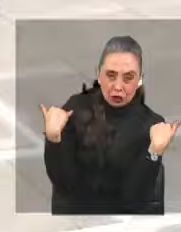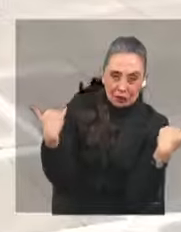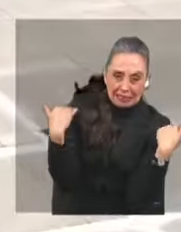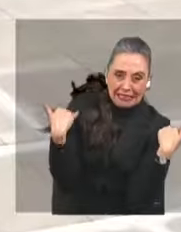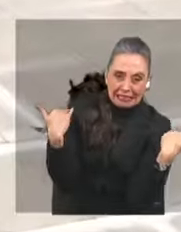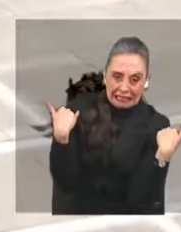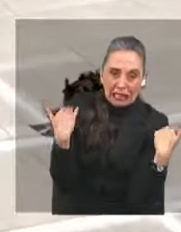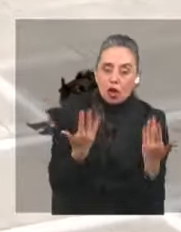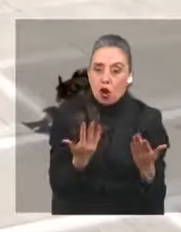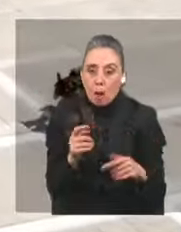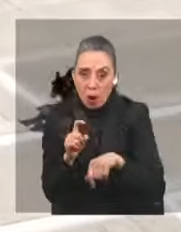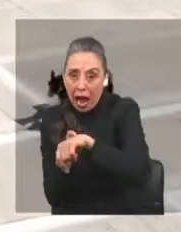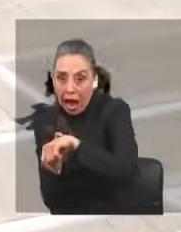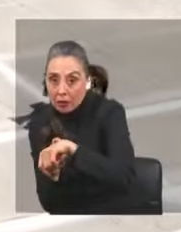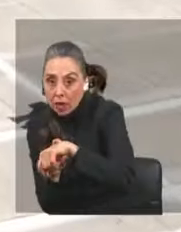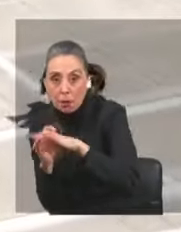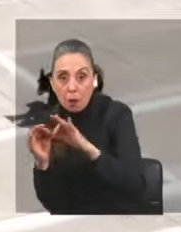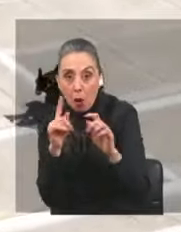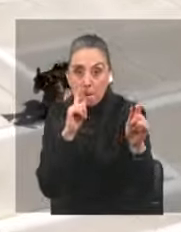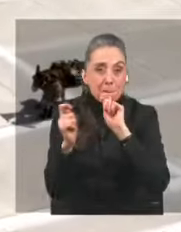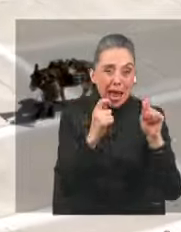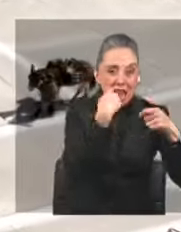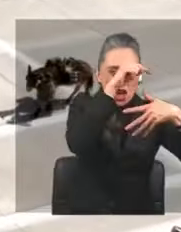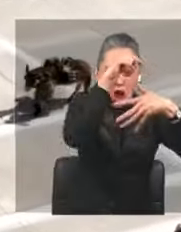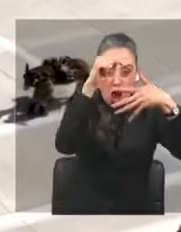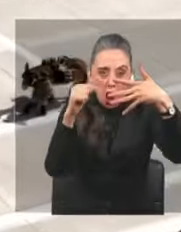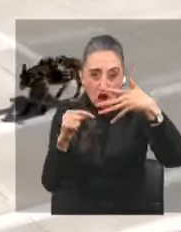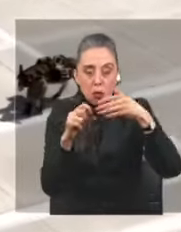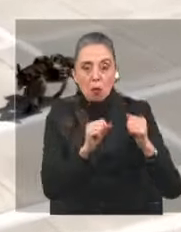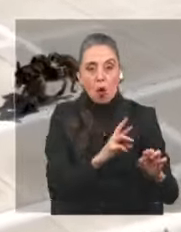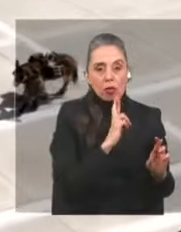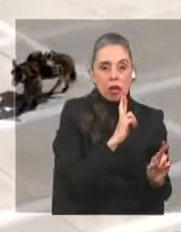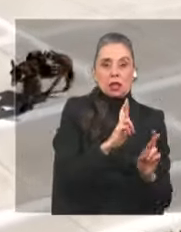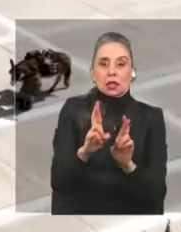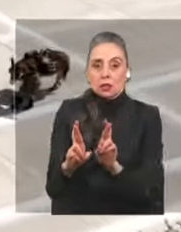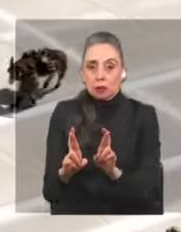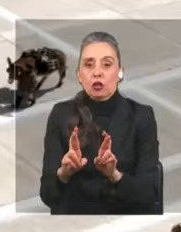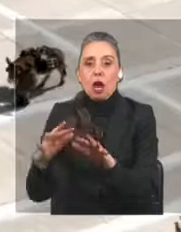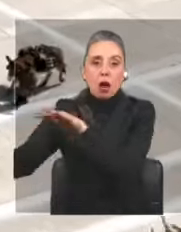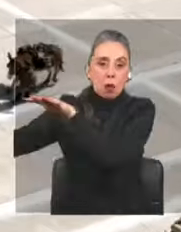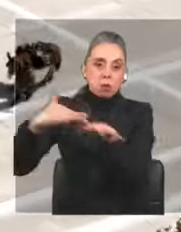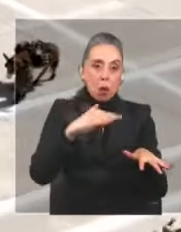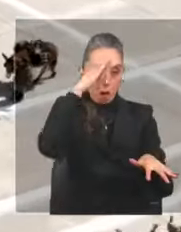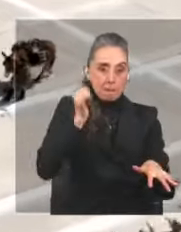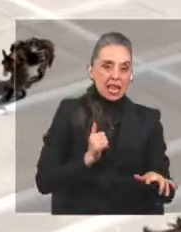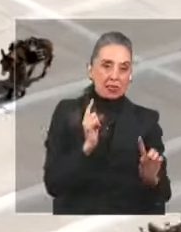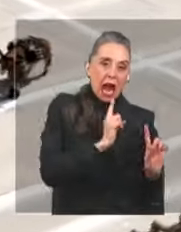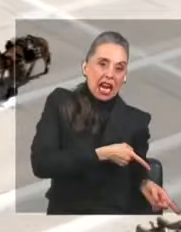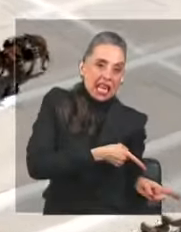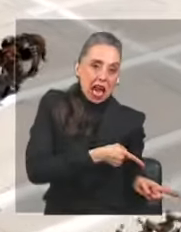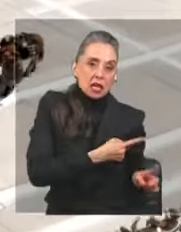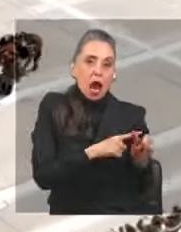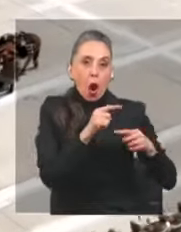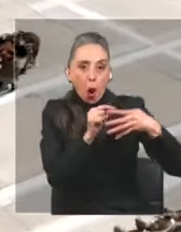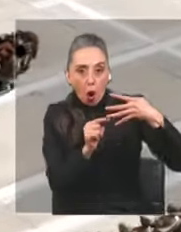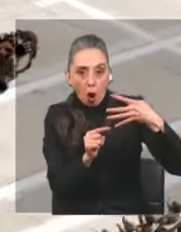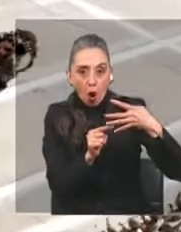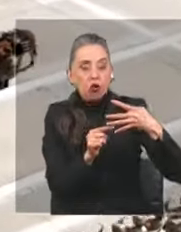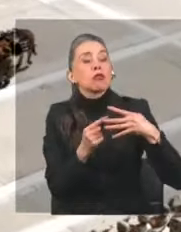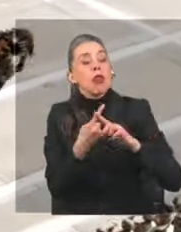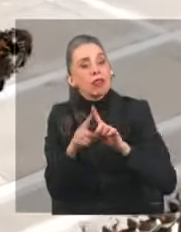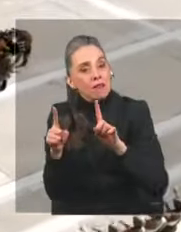para accionar oportunamente ante amenazas de distintas características, como acciones militares de guerra y otras distintas a